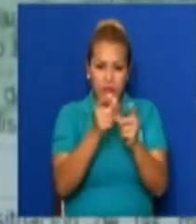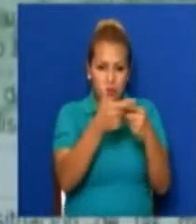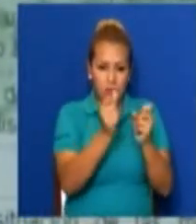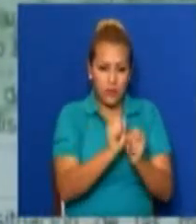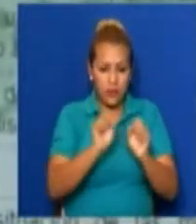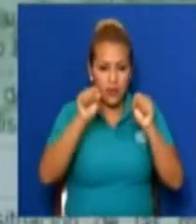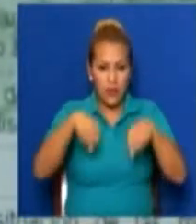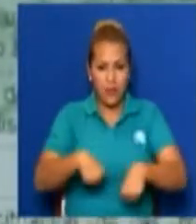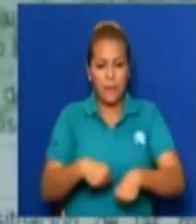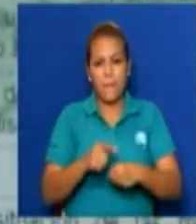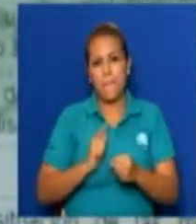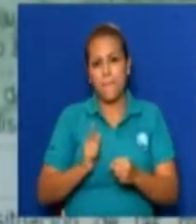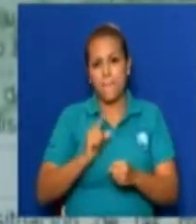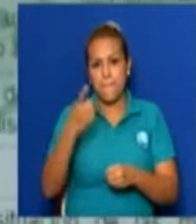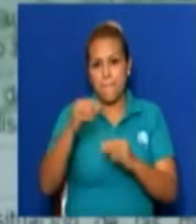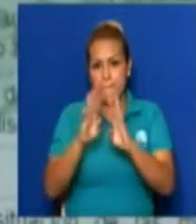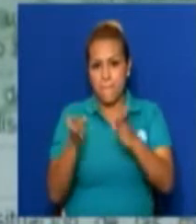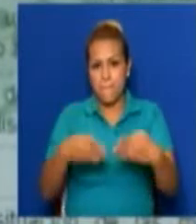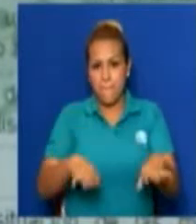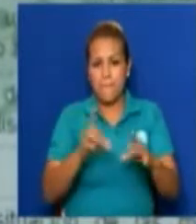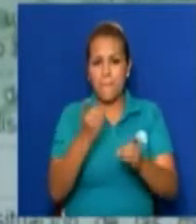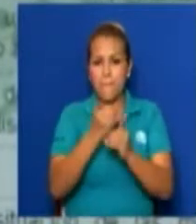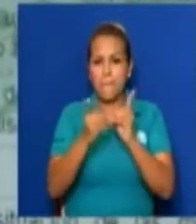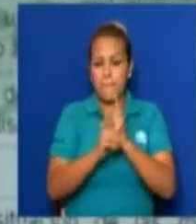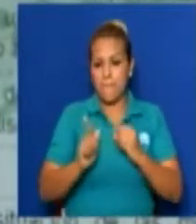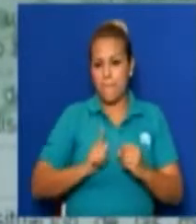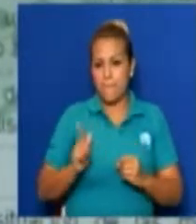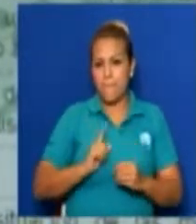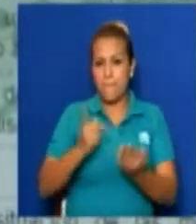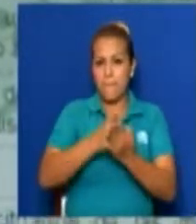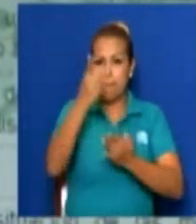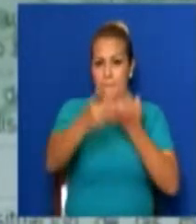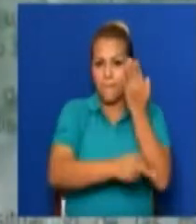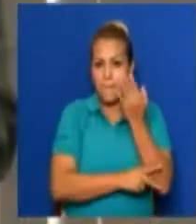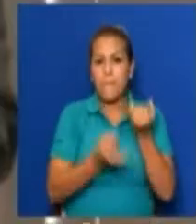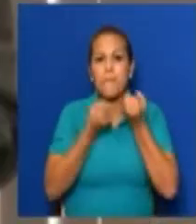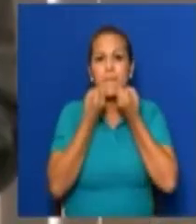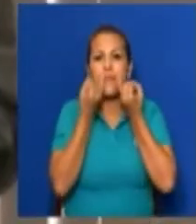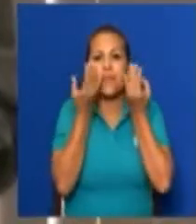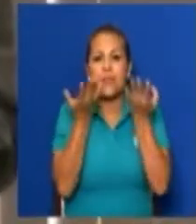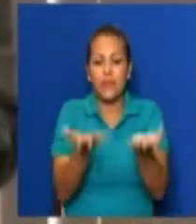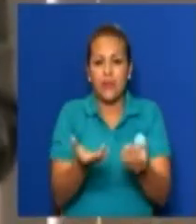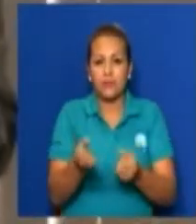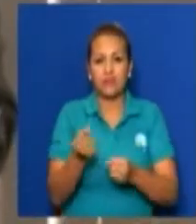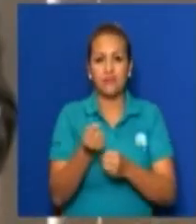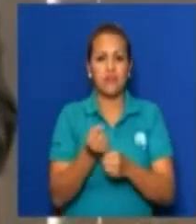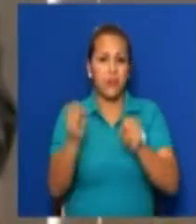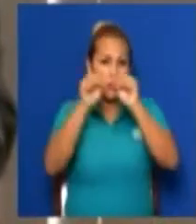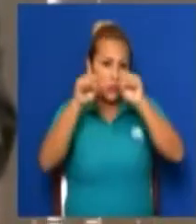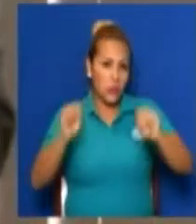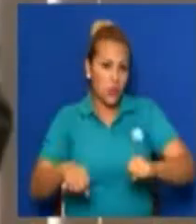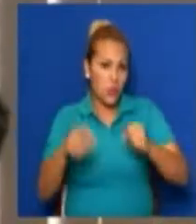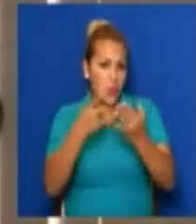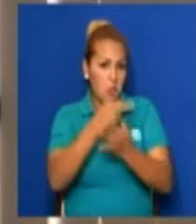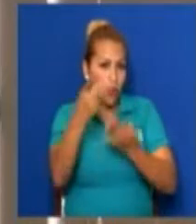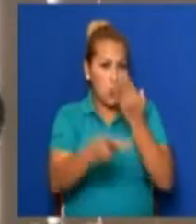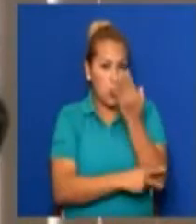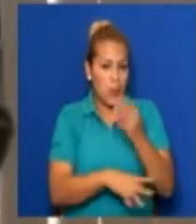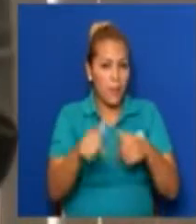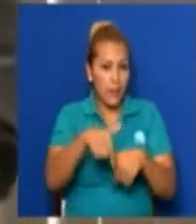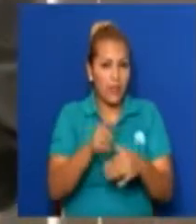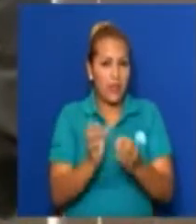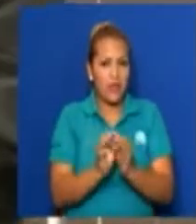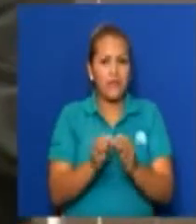las mujeres deben de tener programas de información, de capacitación, de